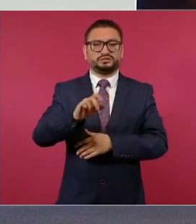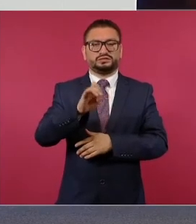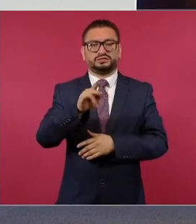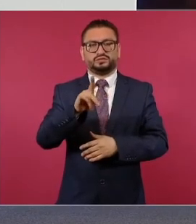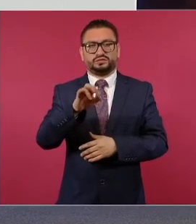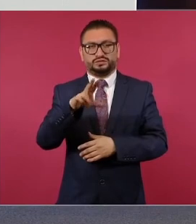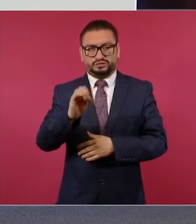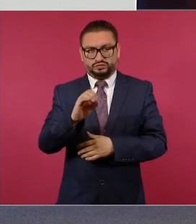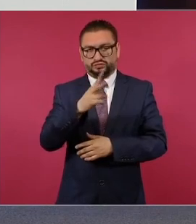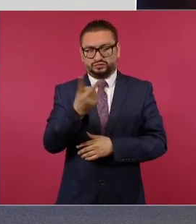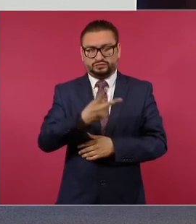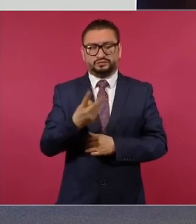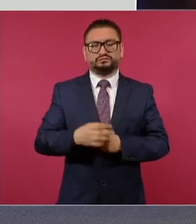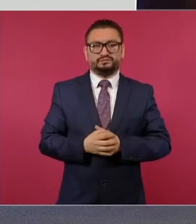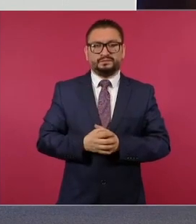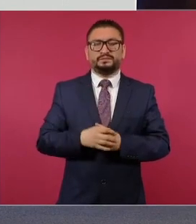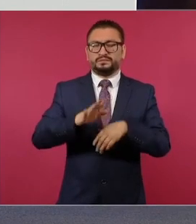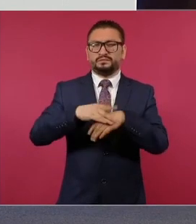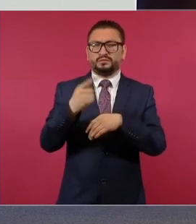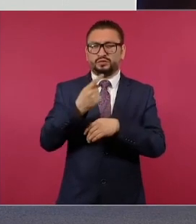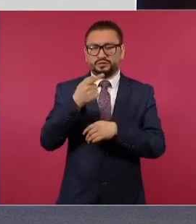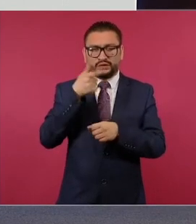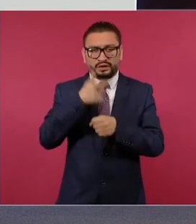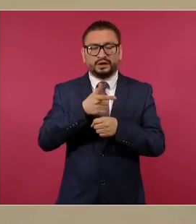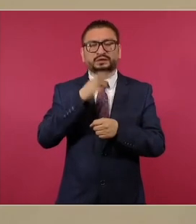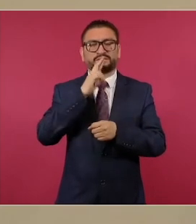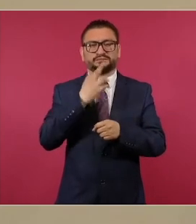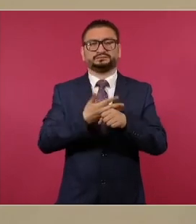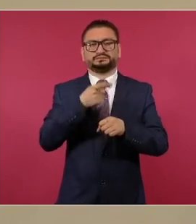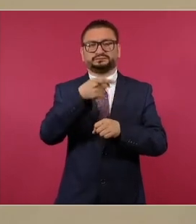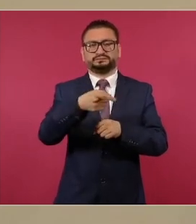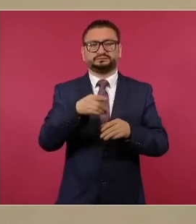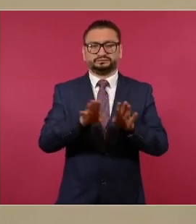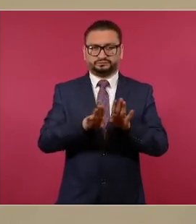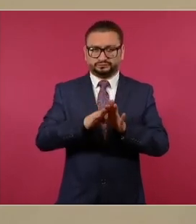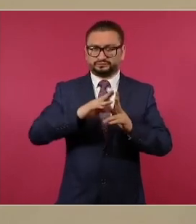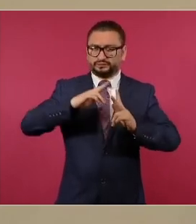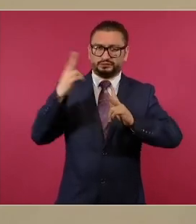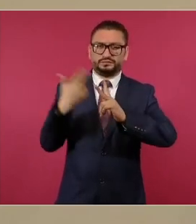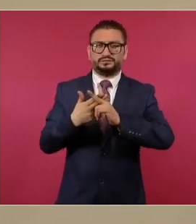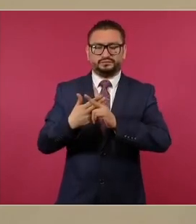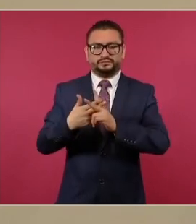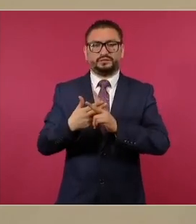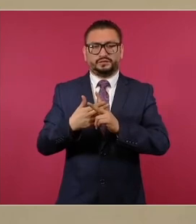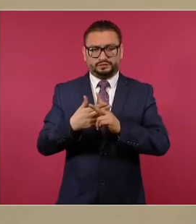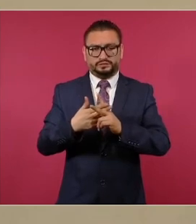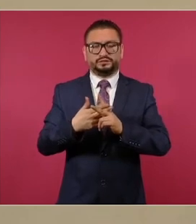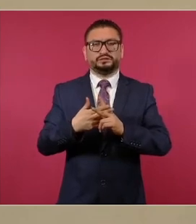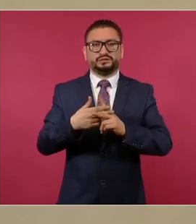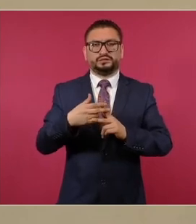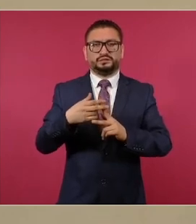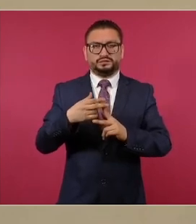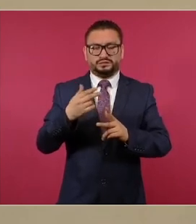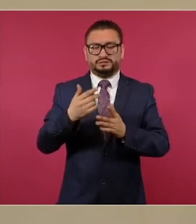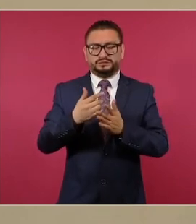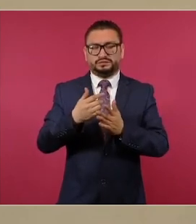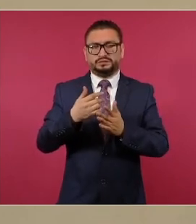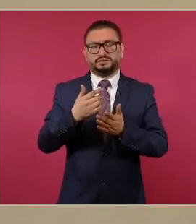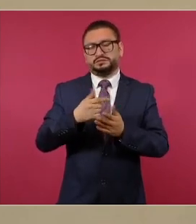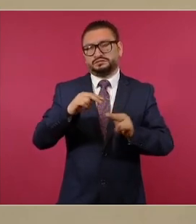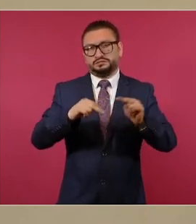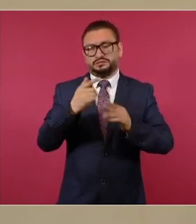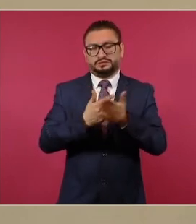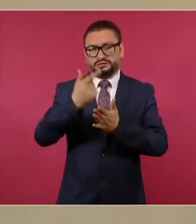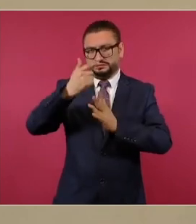Eduardo, tras acreditar su responsabilidad en los delitos de homicidio calificado en grado de tentativa